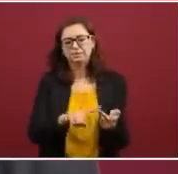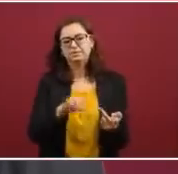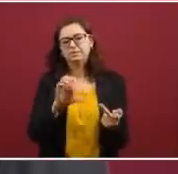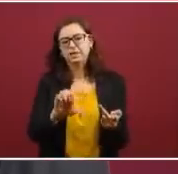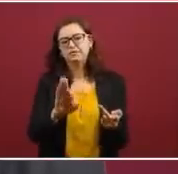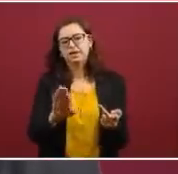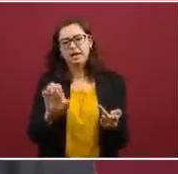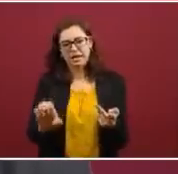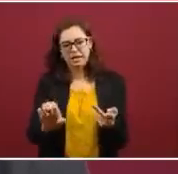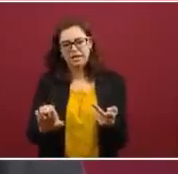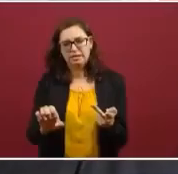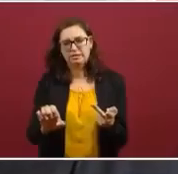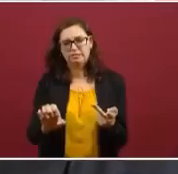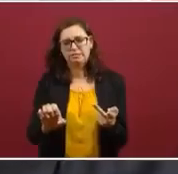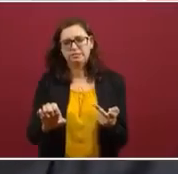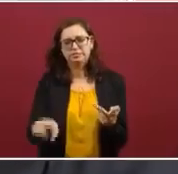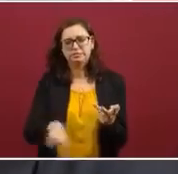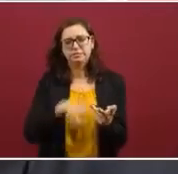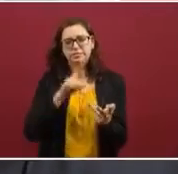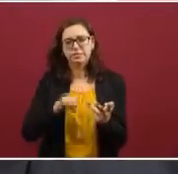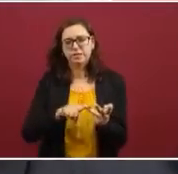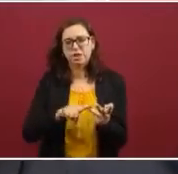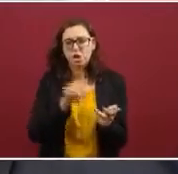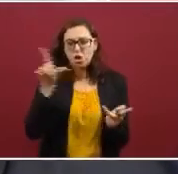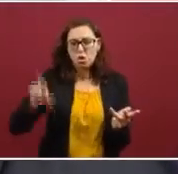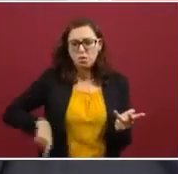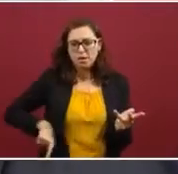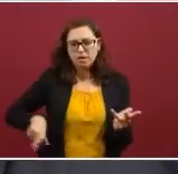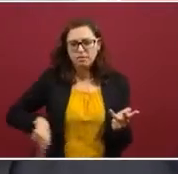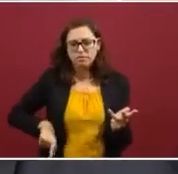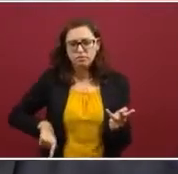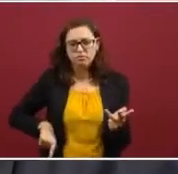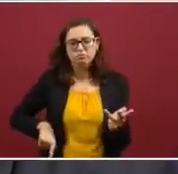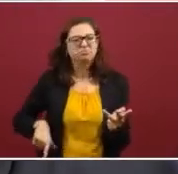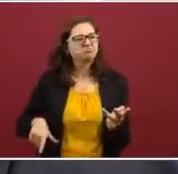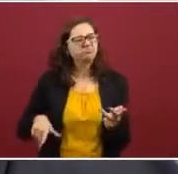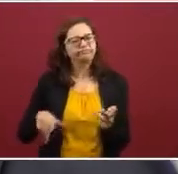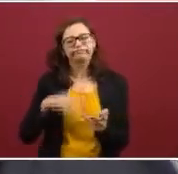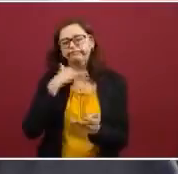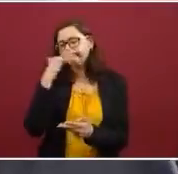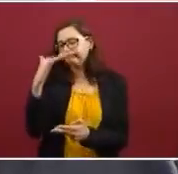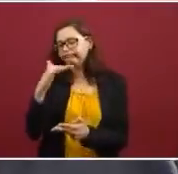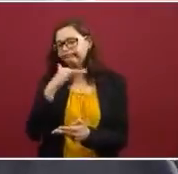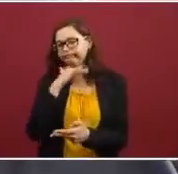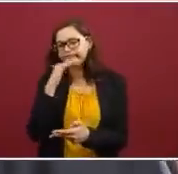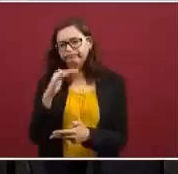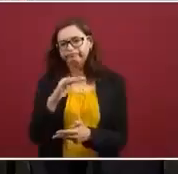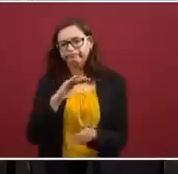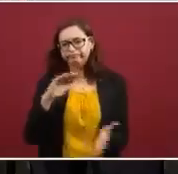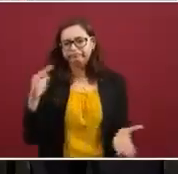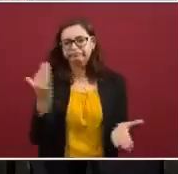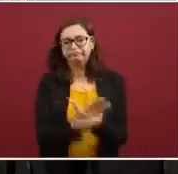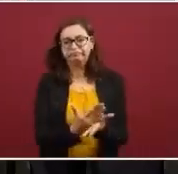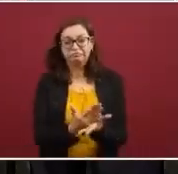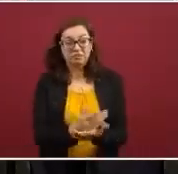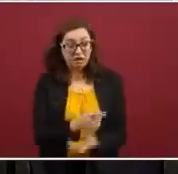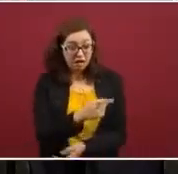Electricidad, en el gobierno, y se va a terminar con la